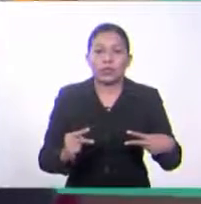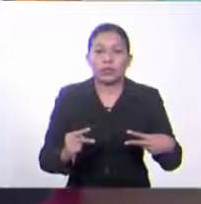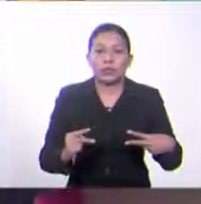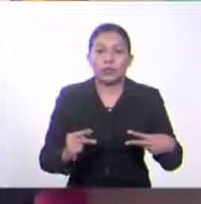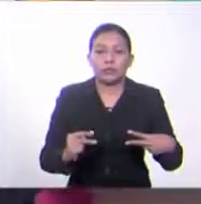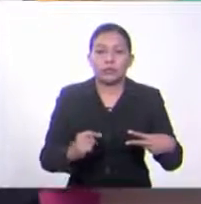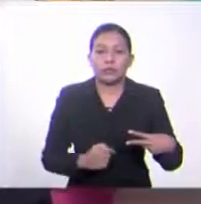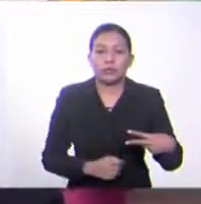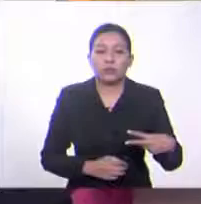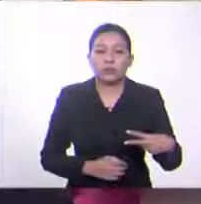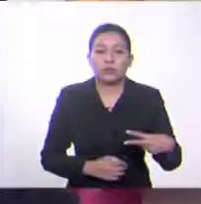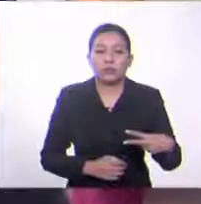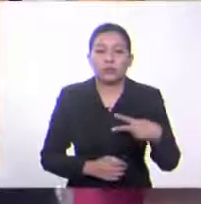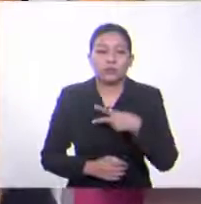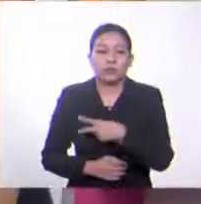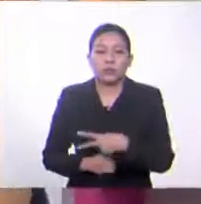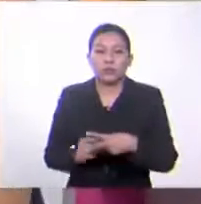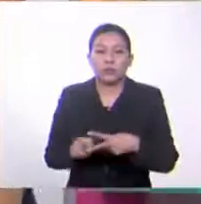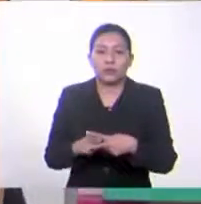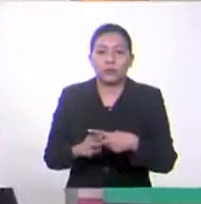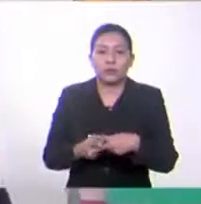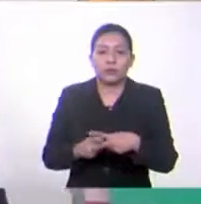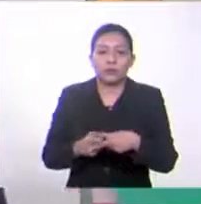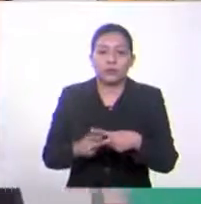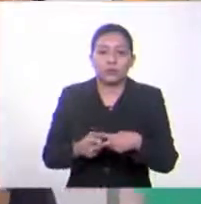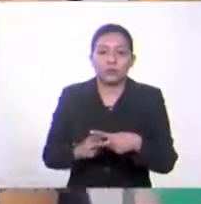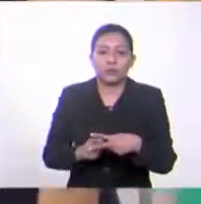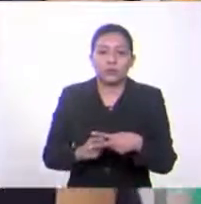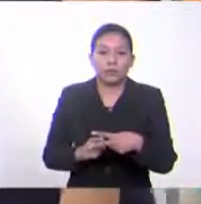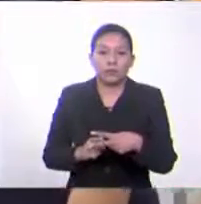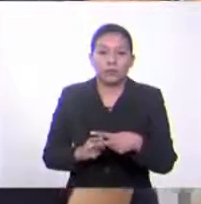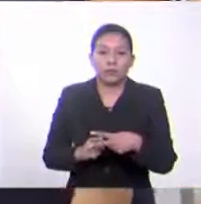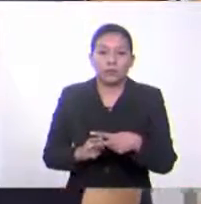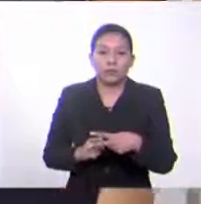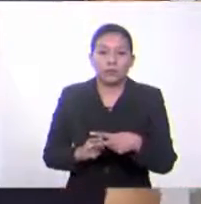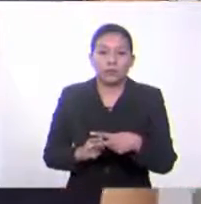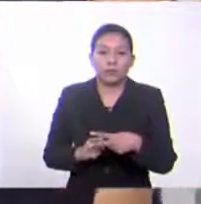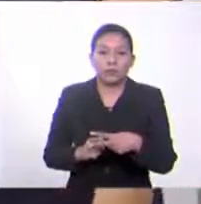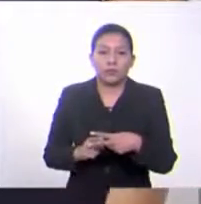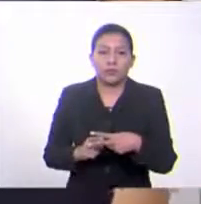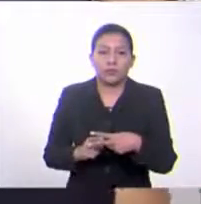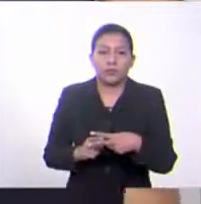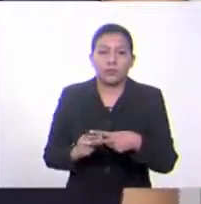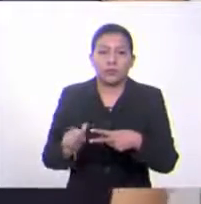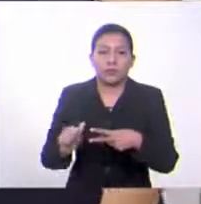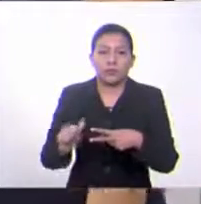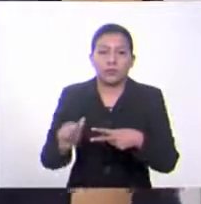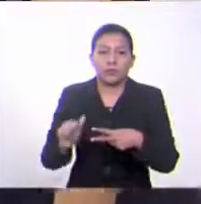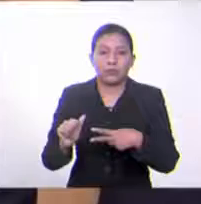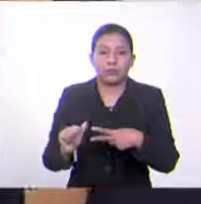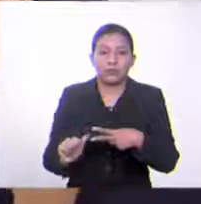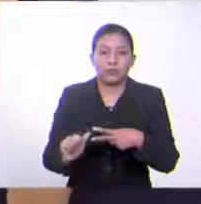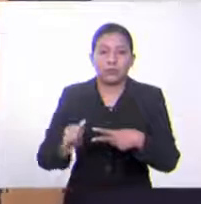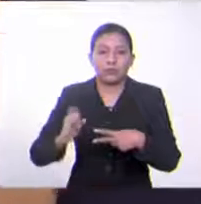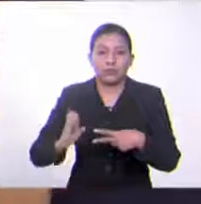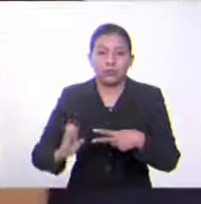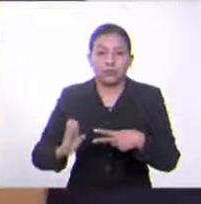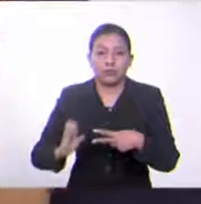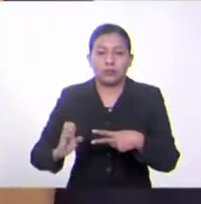aquí abajo. El ángulo BCA, que es el mismo ACB, como lo habíamos escrito acá.